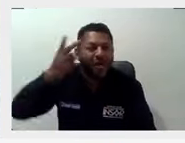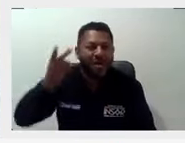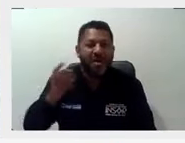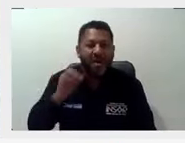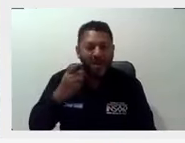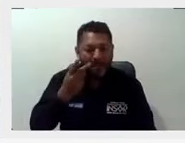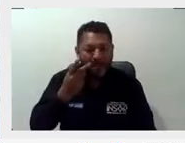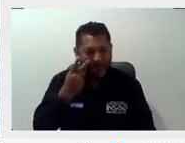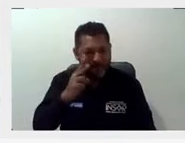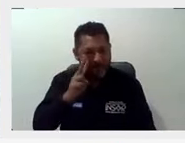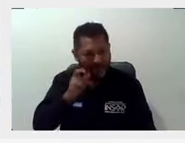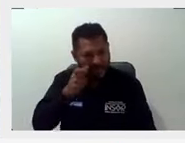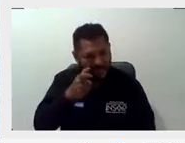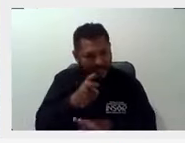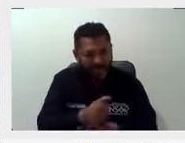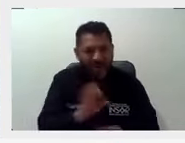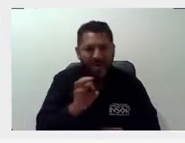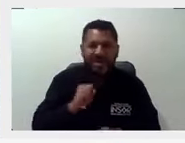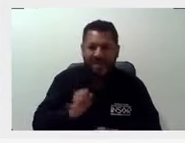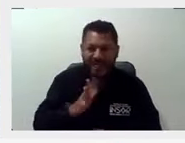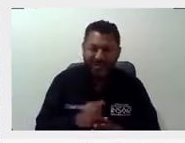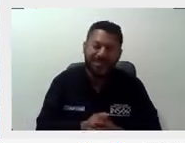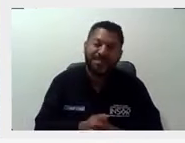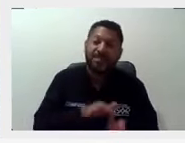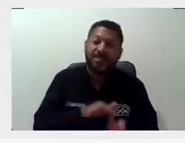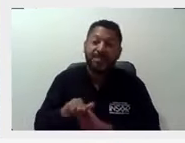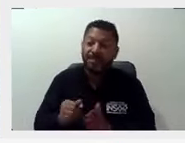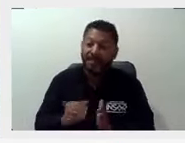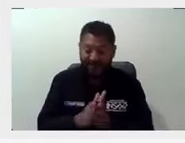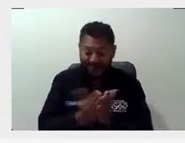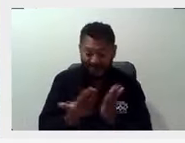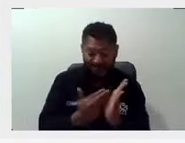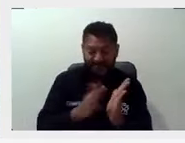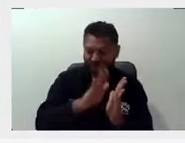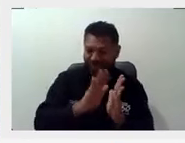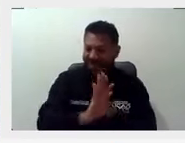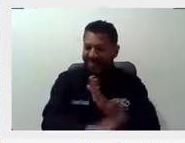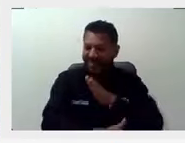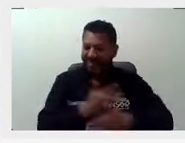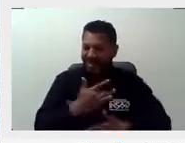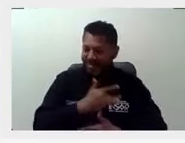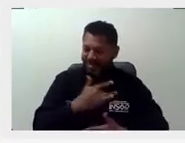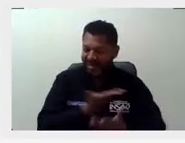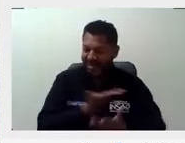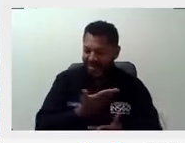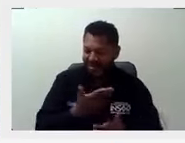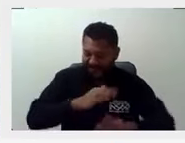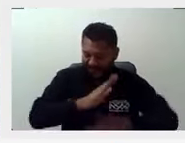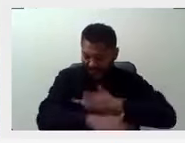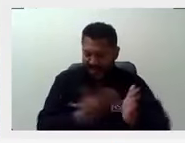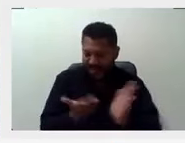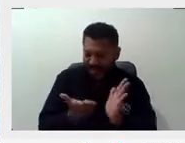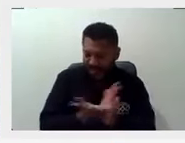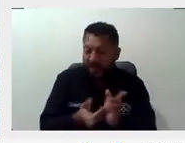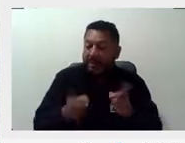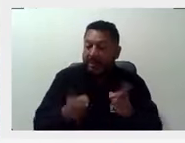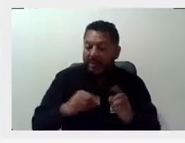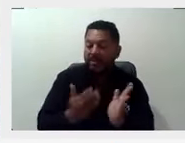dispersión. Tenemos, bueno, algunas cartillas del Ministerio de Educación que tenemos la posibilidad de entrar a la página y poderlos